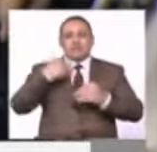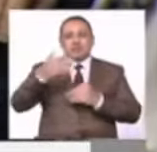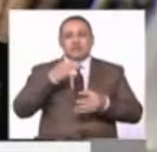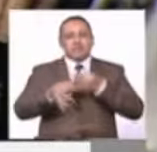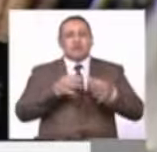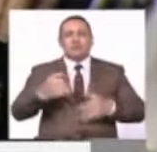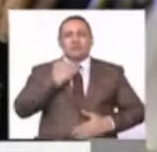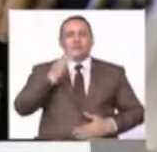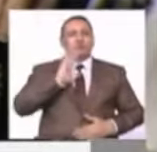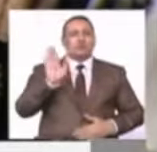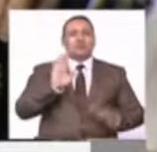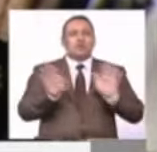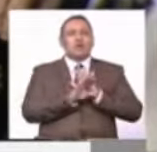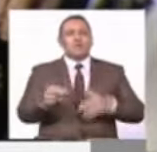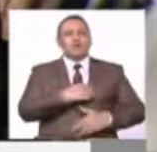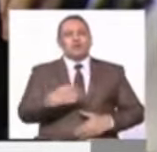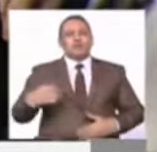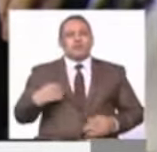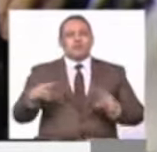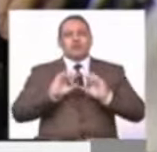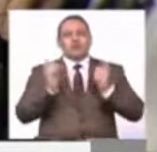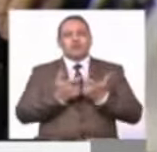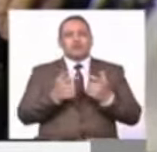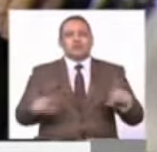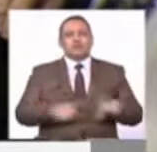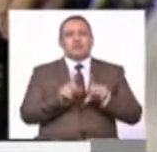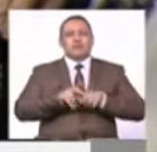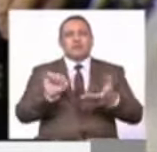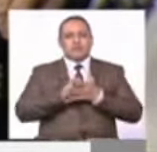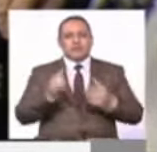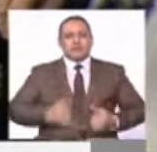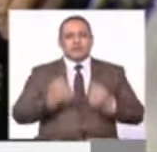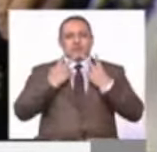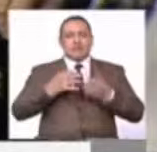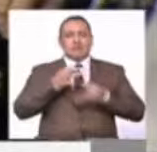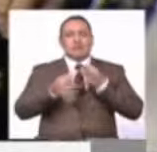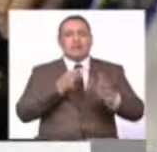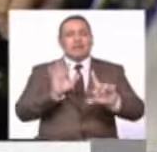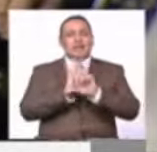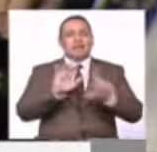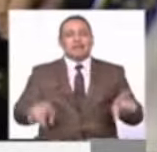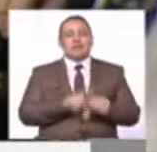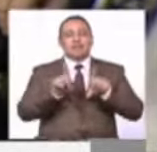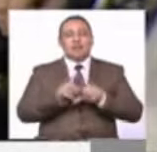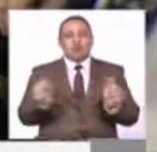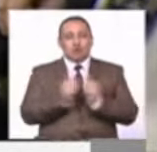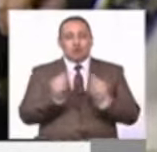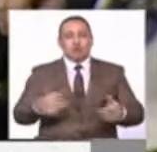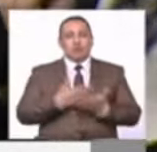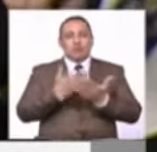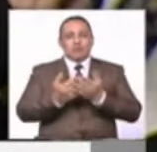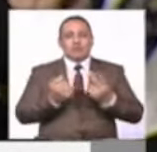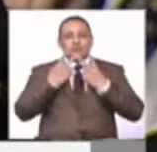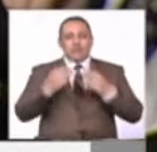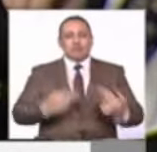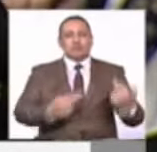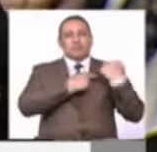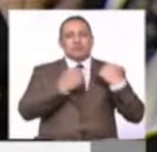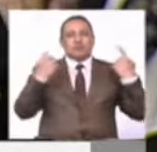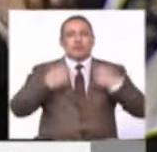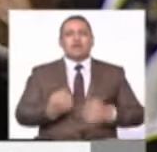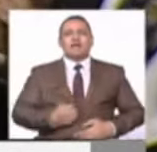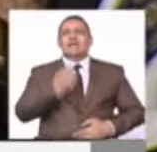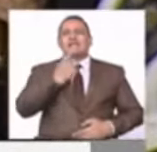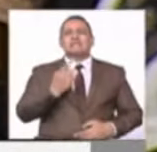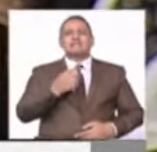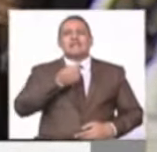importa lo que dice como miembro de la comisión es lo que vincula jurídicamente a a los efectos del nombramiento qué le dice